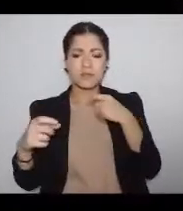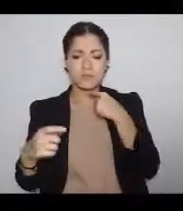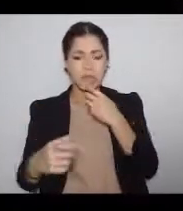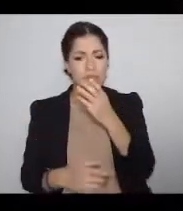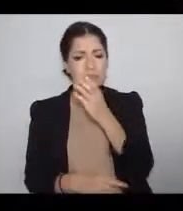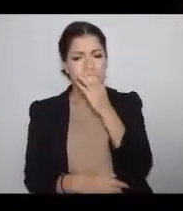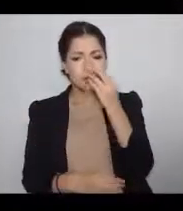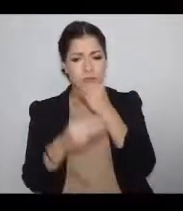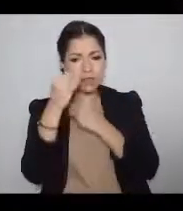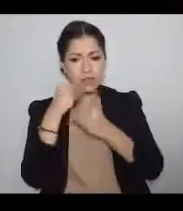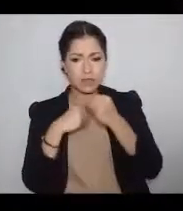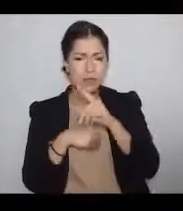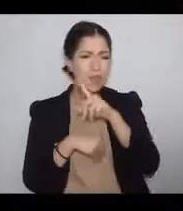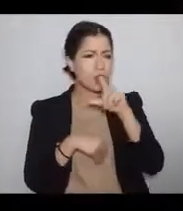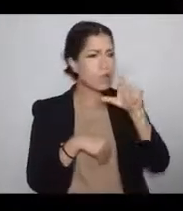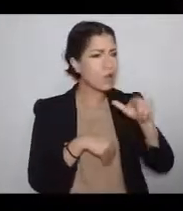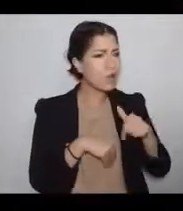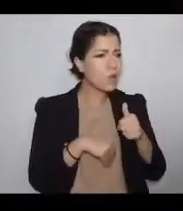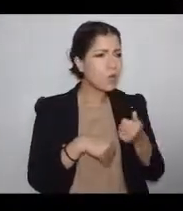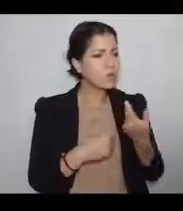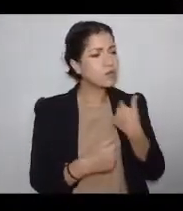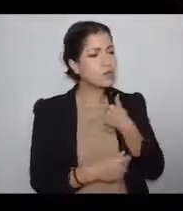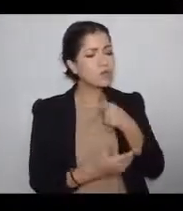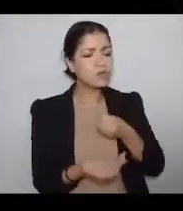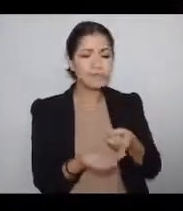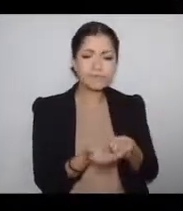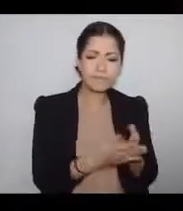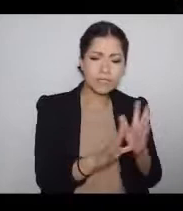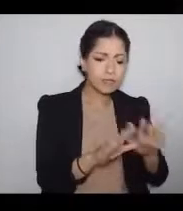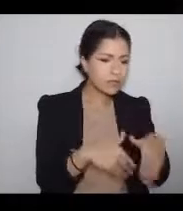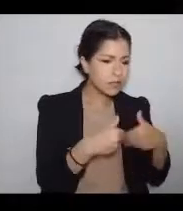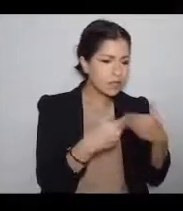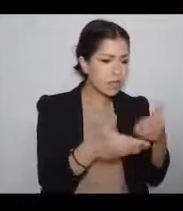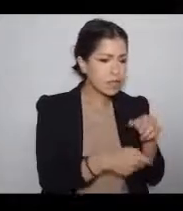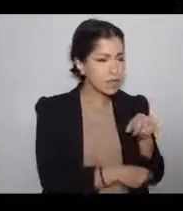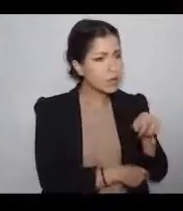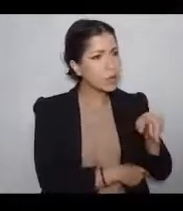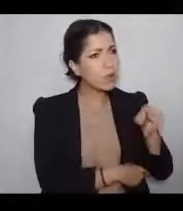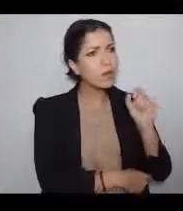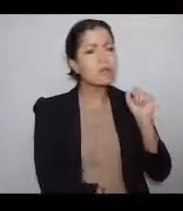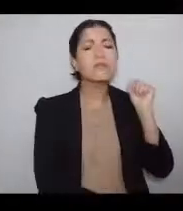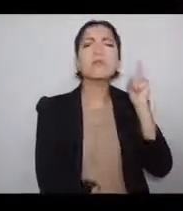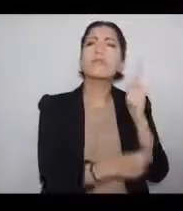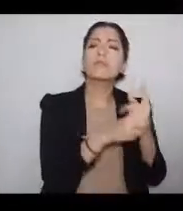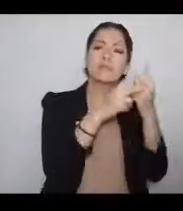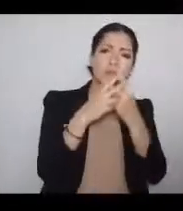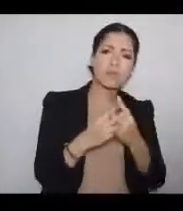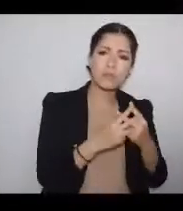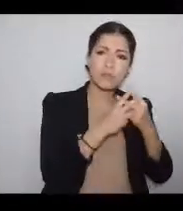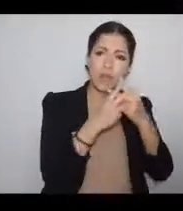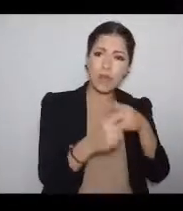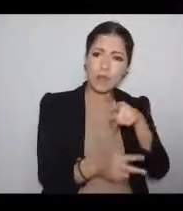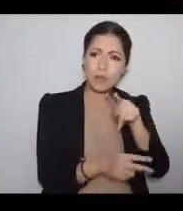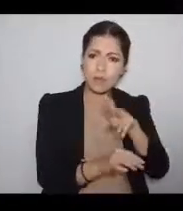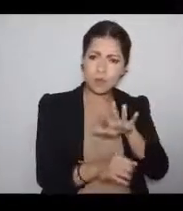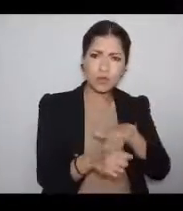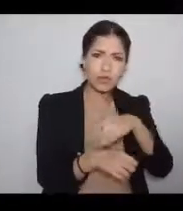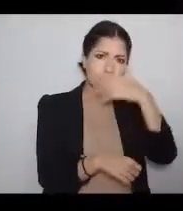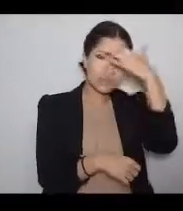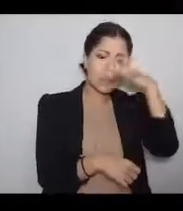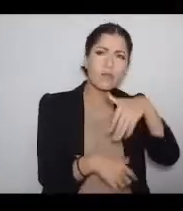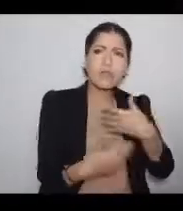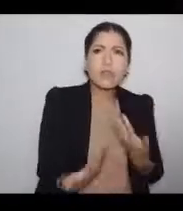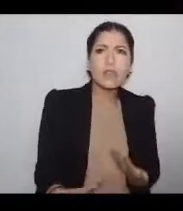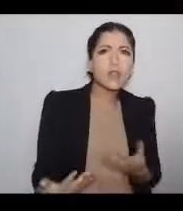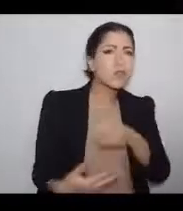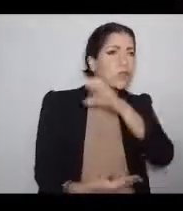punto desconocido en el cielo. A los 26 años conocía de memoria el firmamento. Ese resplandor era